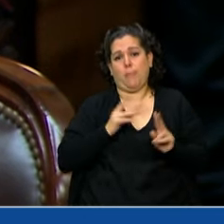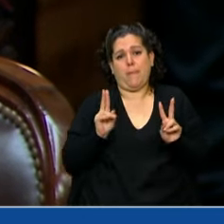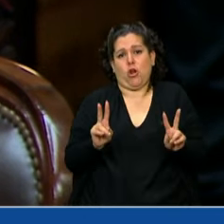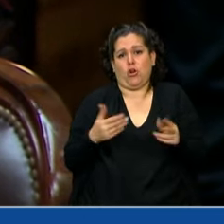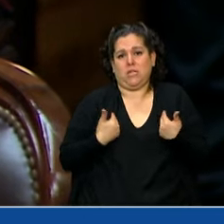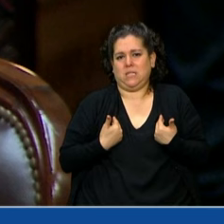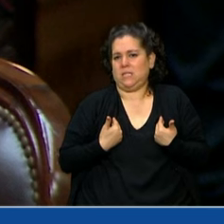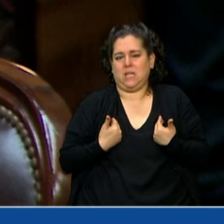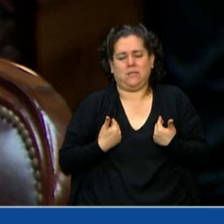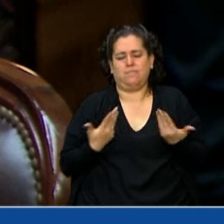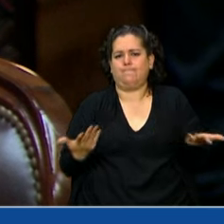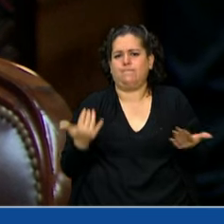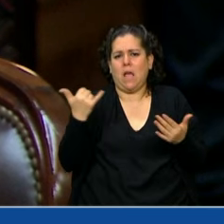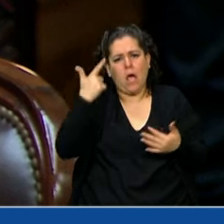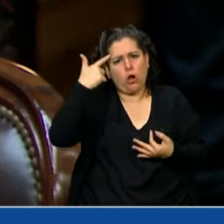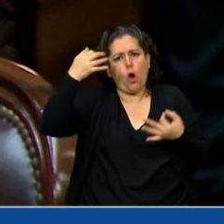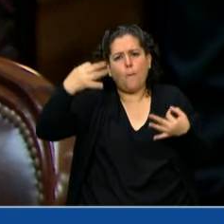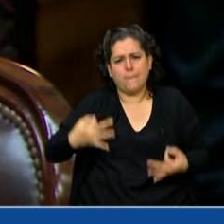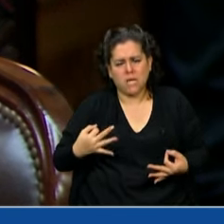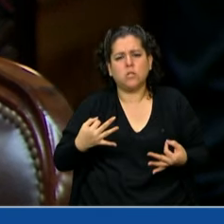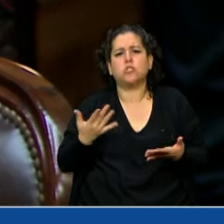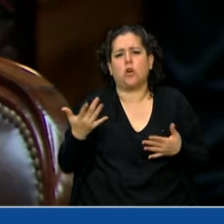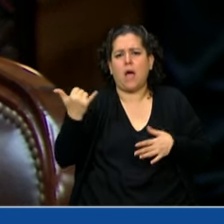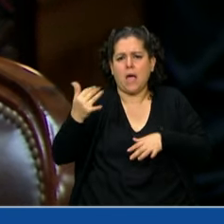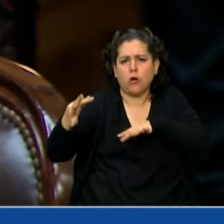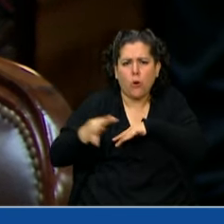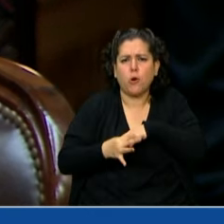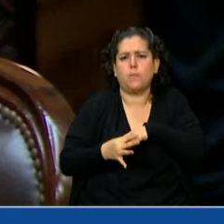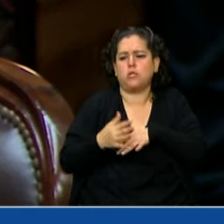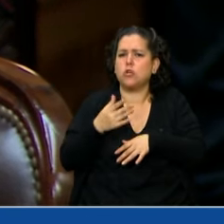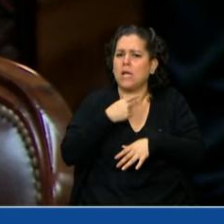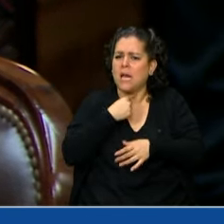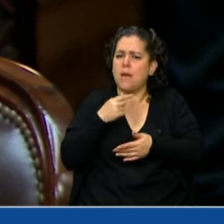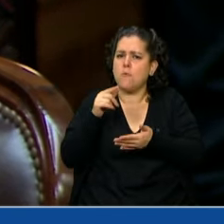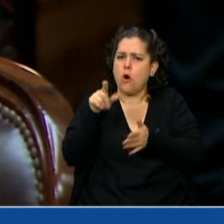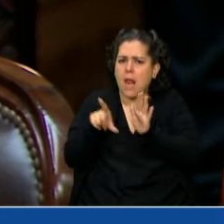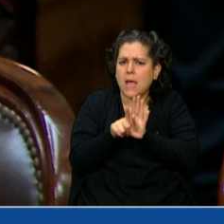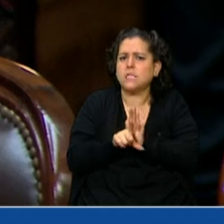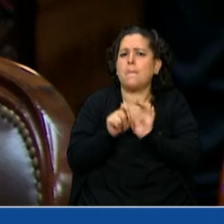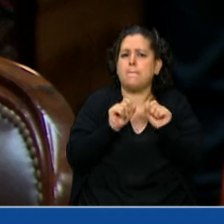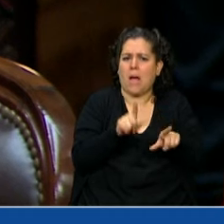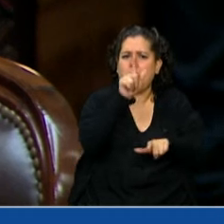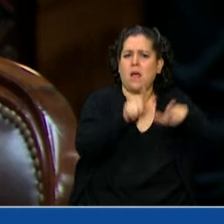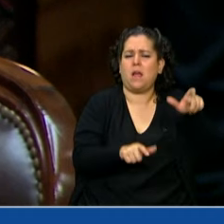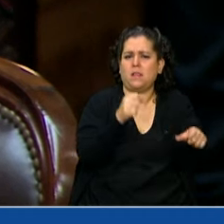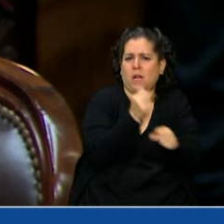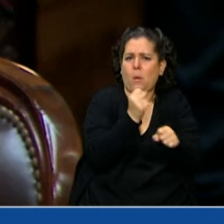nosotros tenemos la convicción y el compromiso de legislar para los trabajadores para aquellos que quieren agregar valor para aquellos que quieren